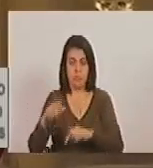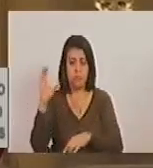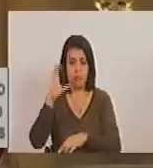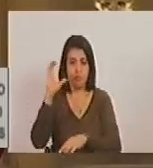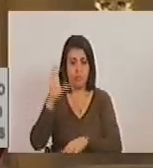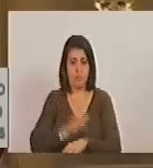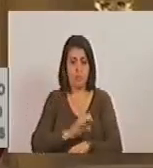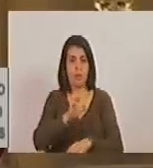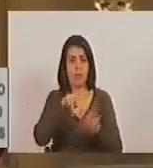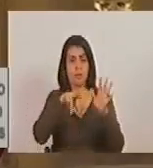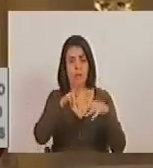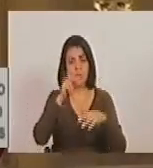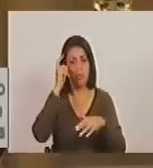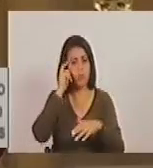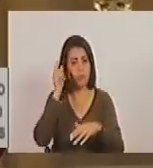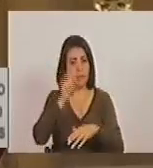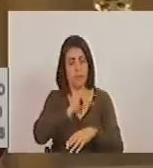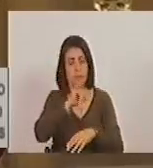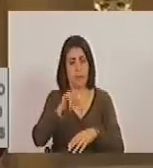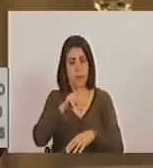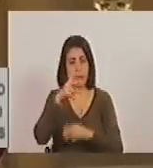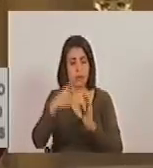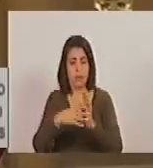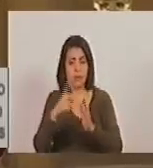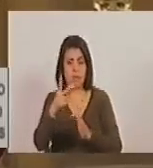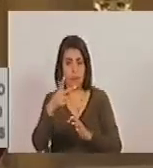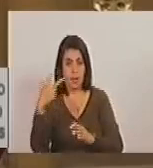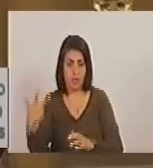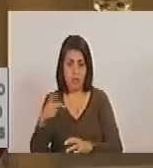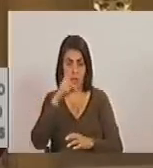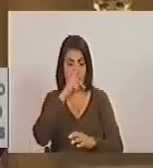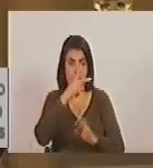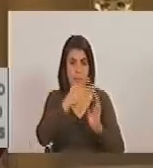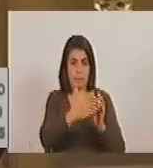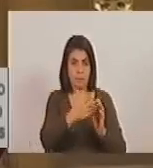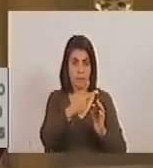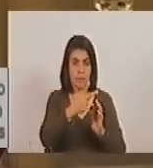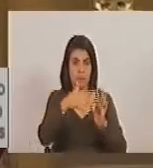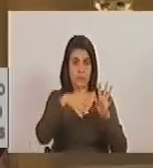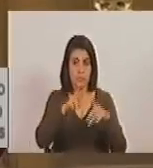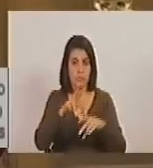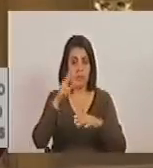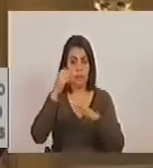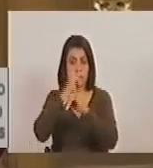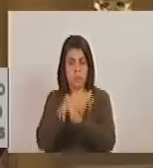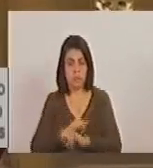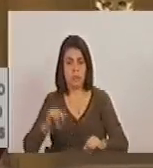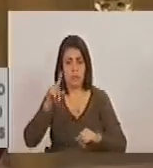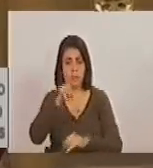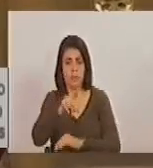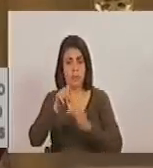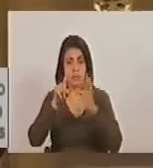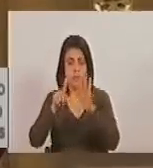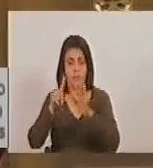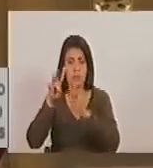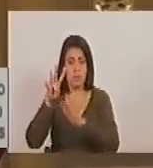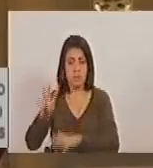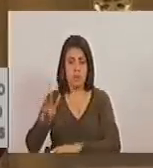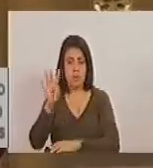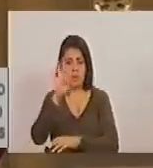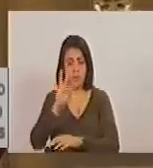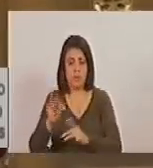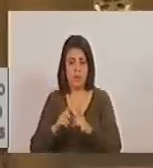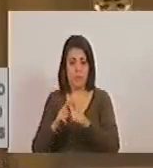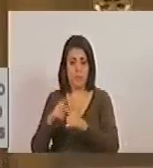Caracas, a los 12 días del mes de julio de 2023, año 213 de la Independencia, 164 de la